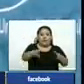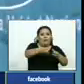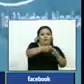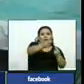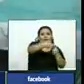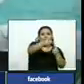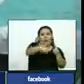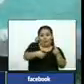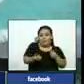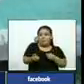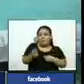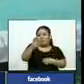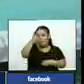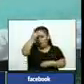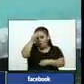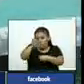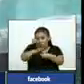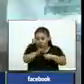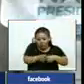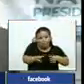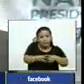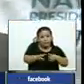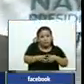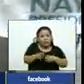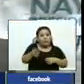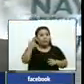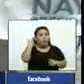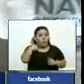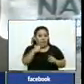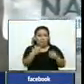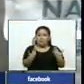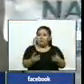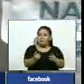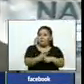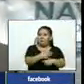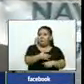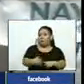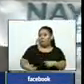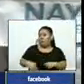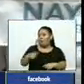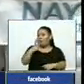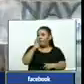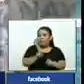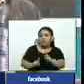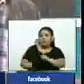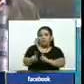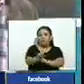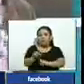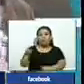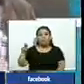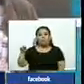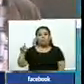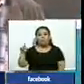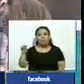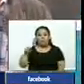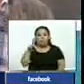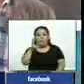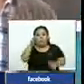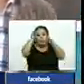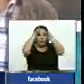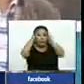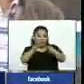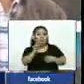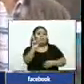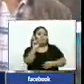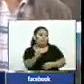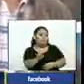votaciones internas este domingo y Andrés Rovira dejará de estar al frente de Ghana. Lo sustituirá Nelson Guardado, quien tendrá la última palabra si